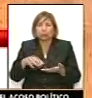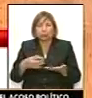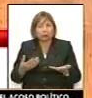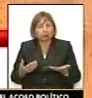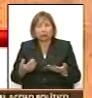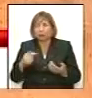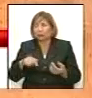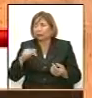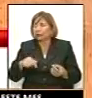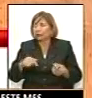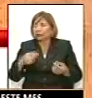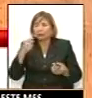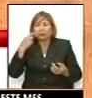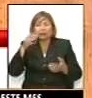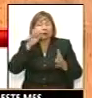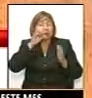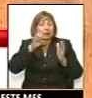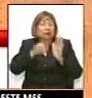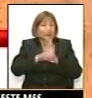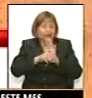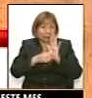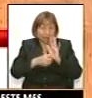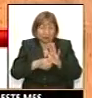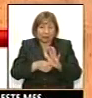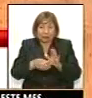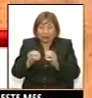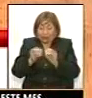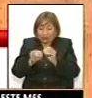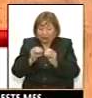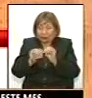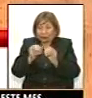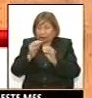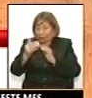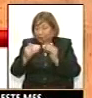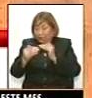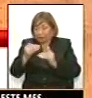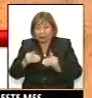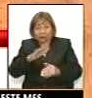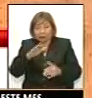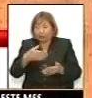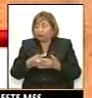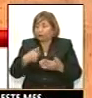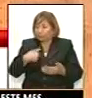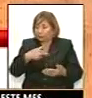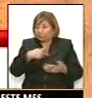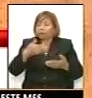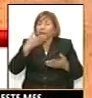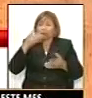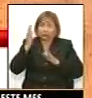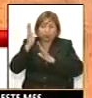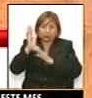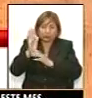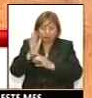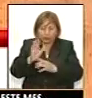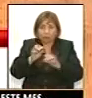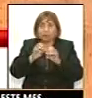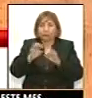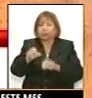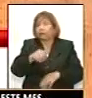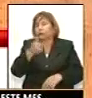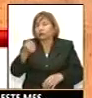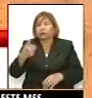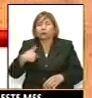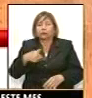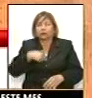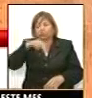Y si acá nosotros damos un buen ejemplo y empezamos a corregir y a corregirnos todos nosotros, yo creo que el mensaje va a quedar bien claro para que nuestro país